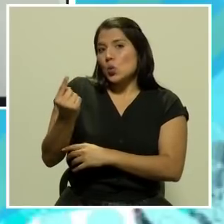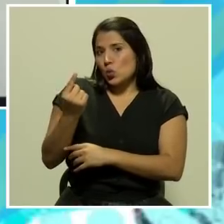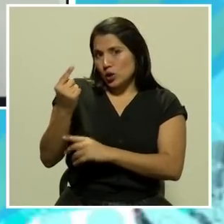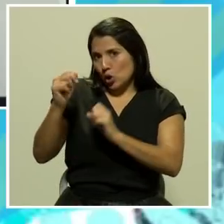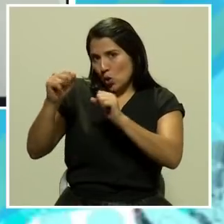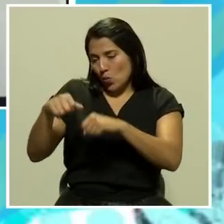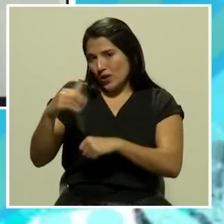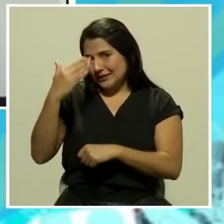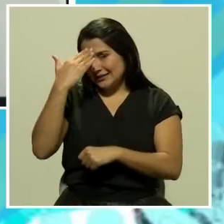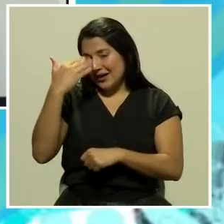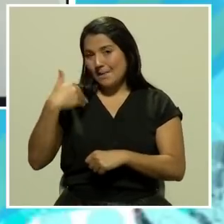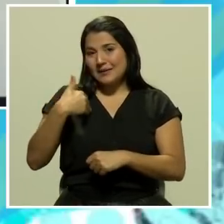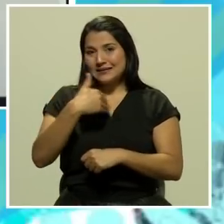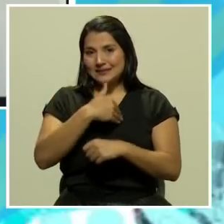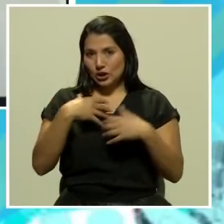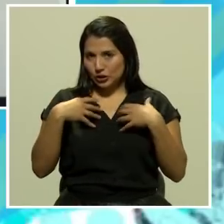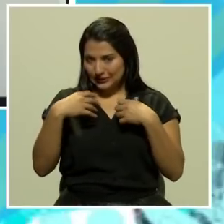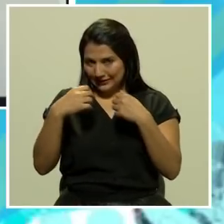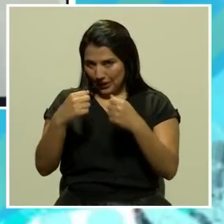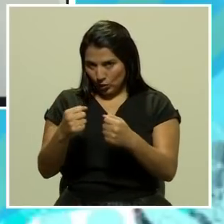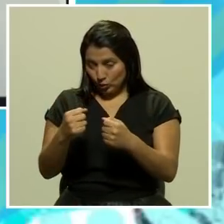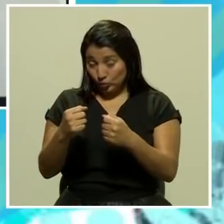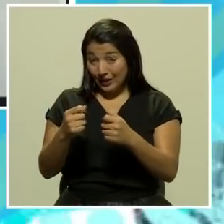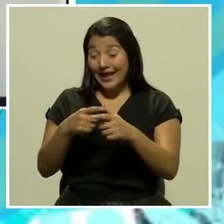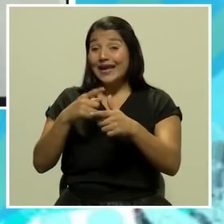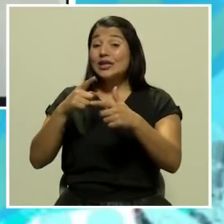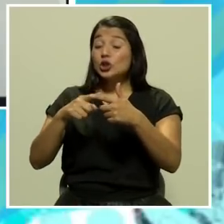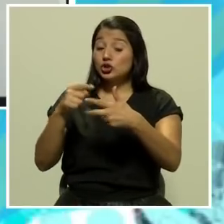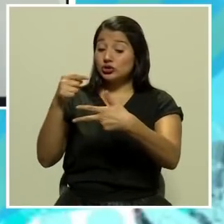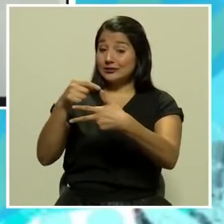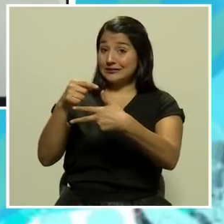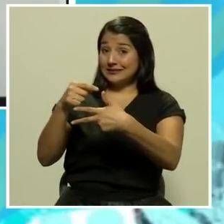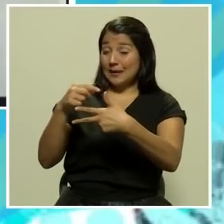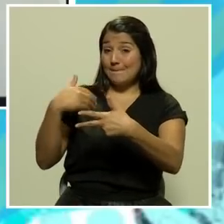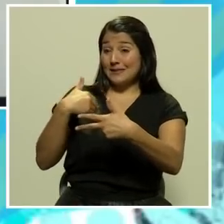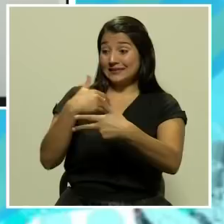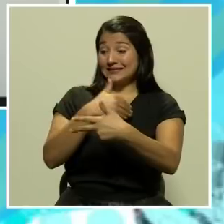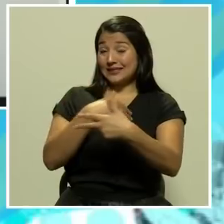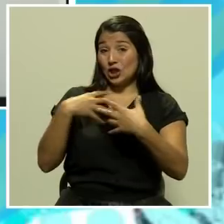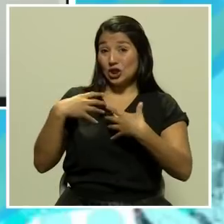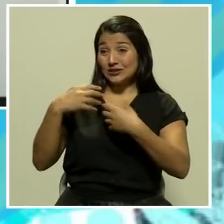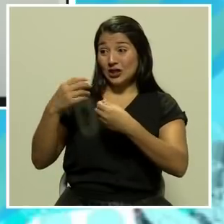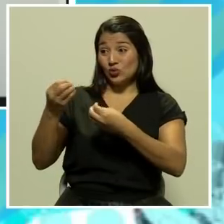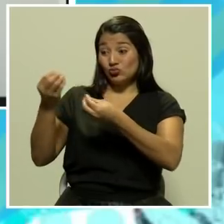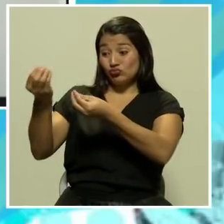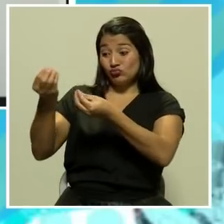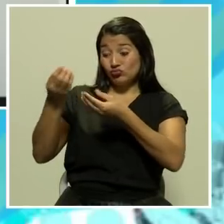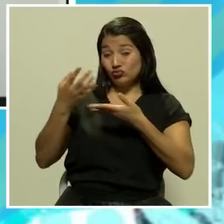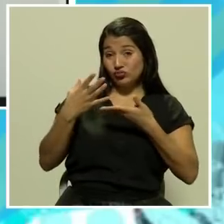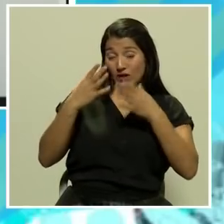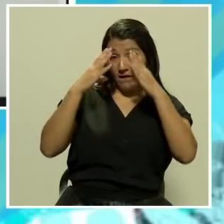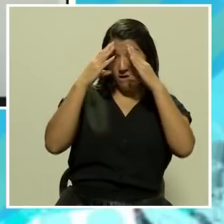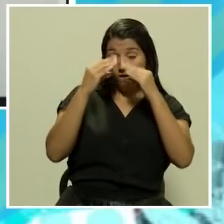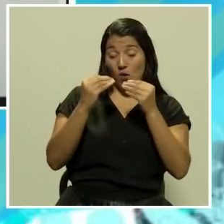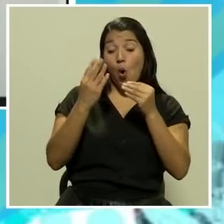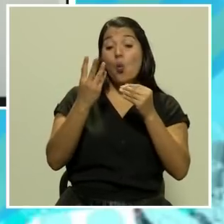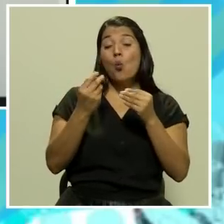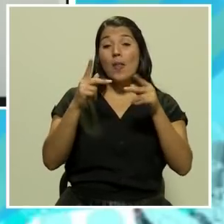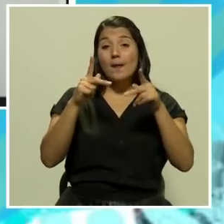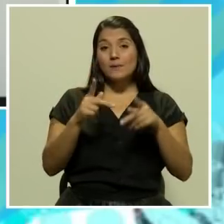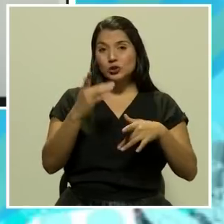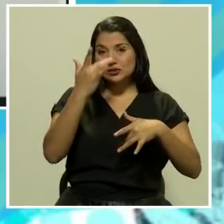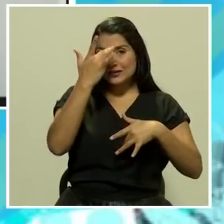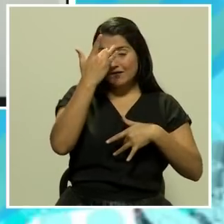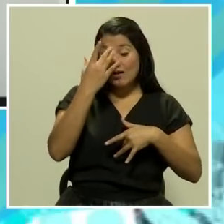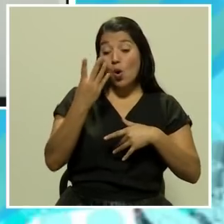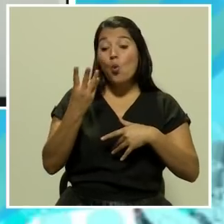de Salud. Y ellos nos presentan una información de personas enfermas y de